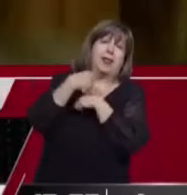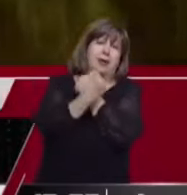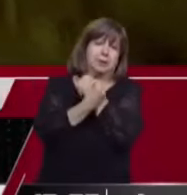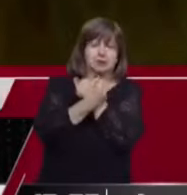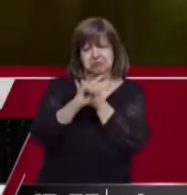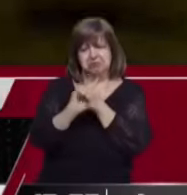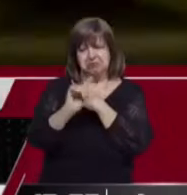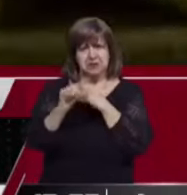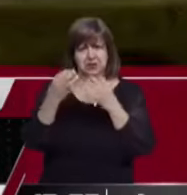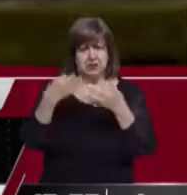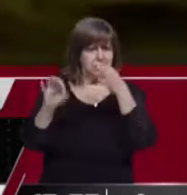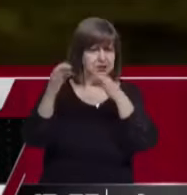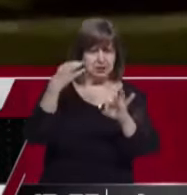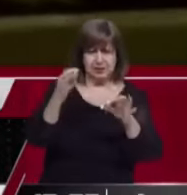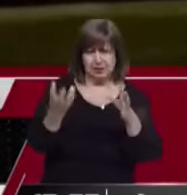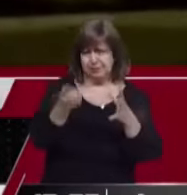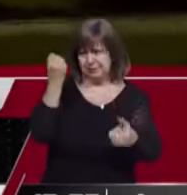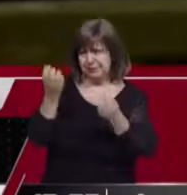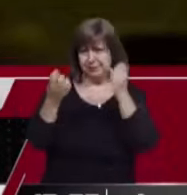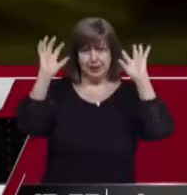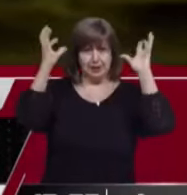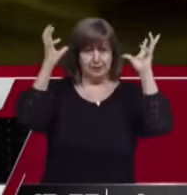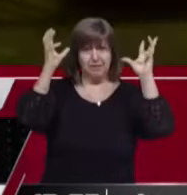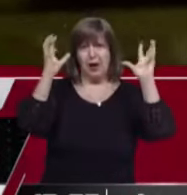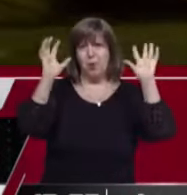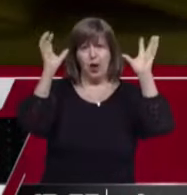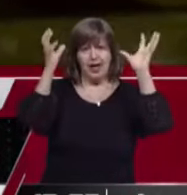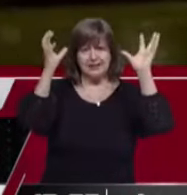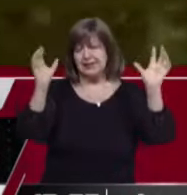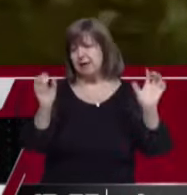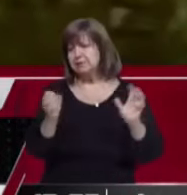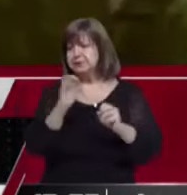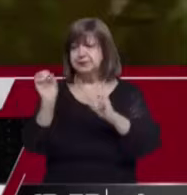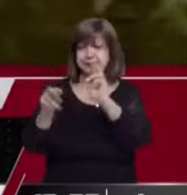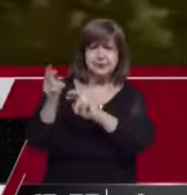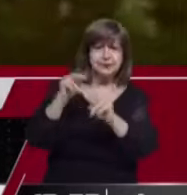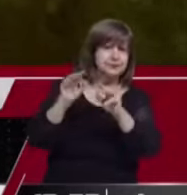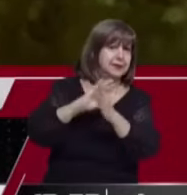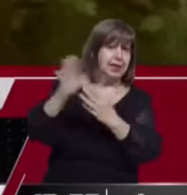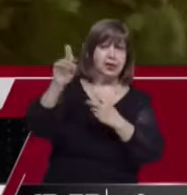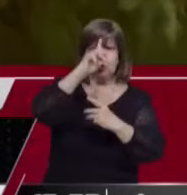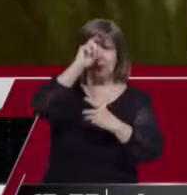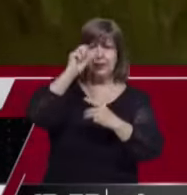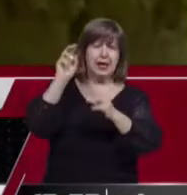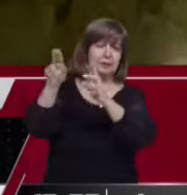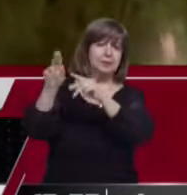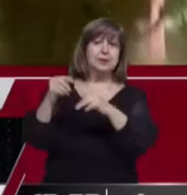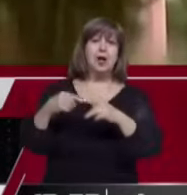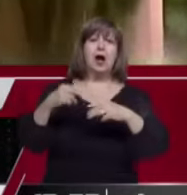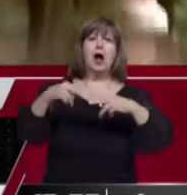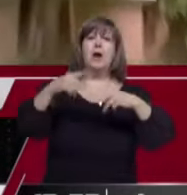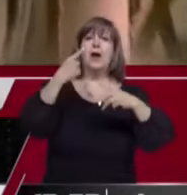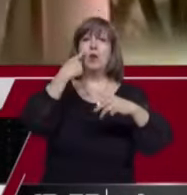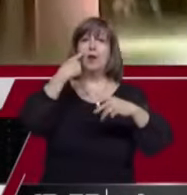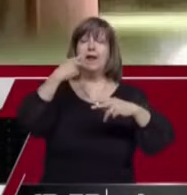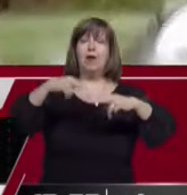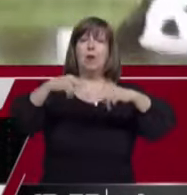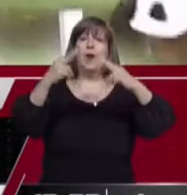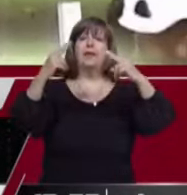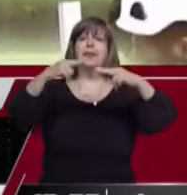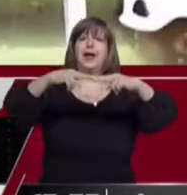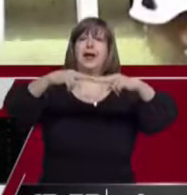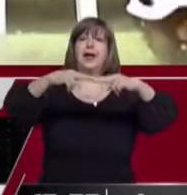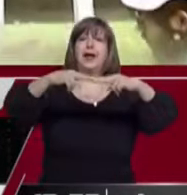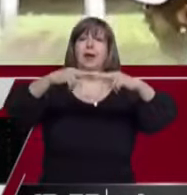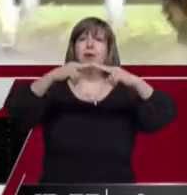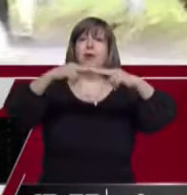same lo que se está tratando de revisar ahora es que no haya algún colapso del puente porque esto se da justo sobre el puente